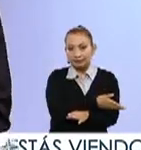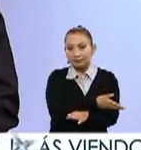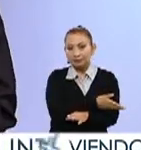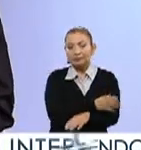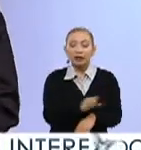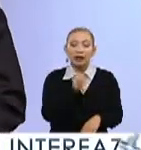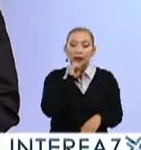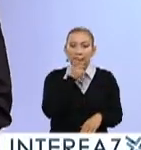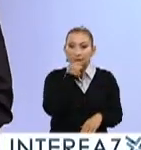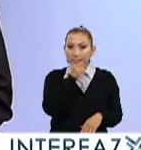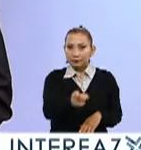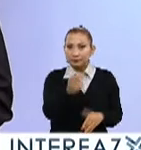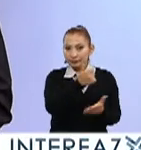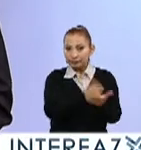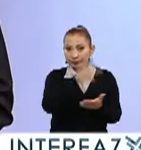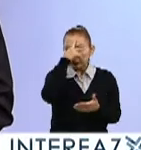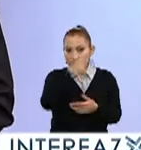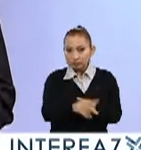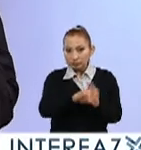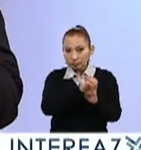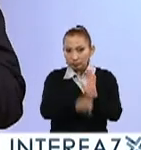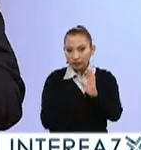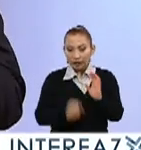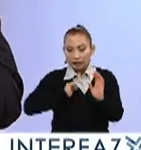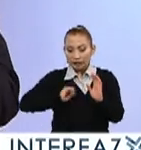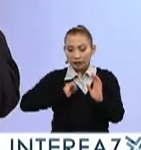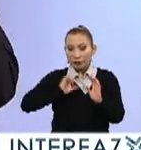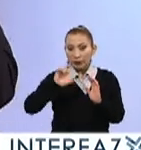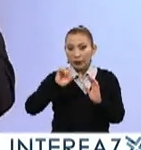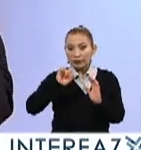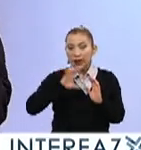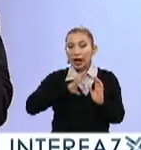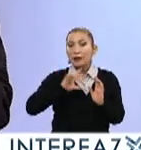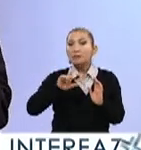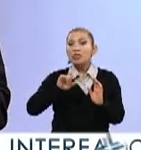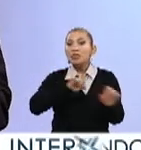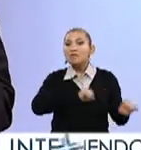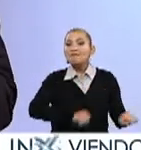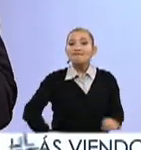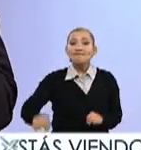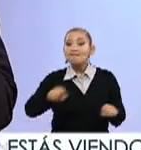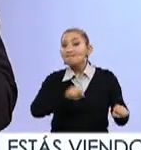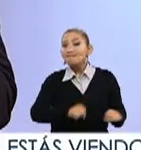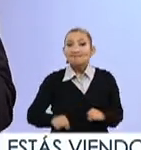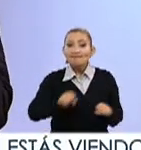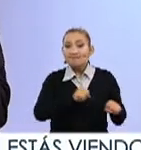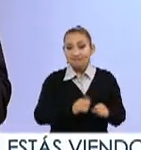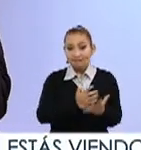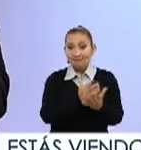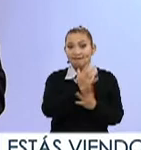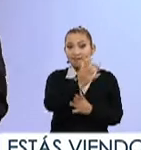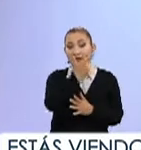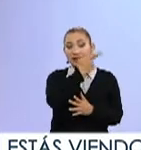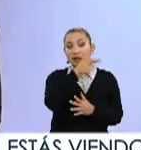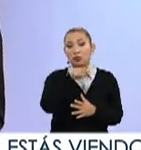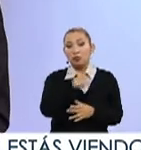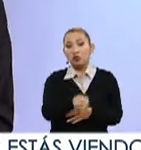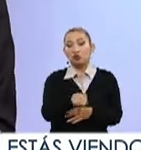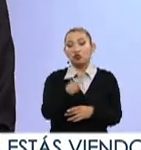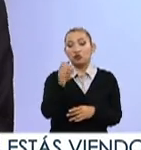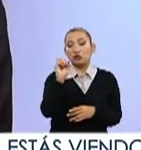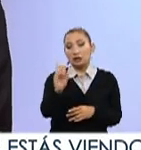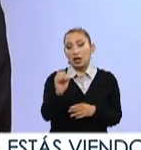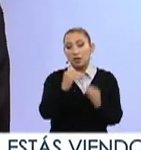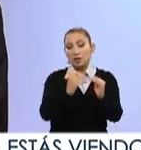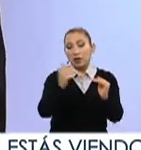También déjenme decirles que la Ciudad de México, por ejemplo, en el siglo XX recibió 20 temblores de proporciones mayor a